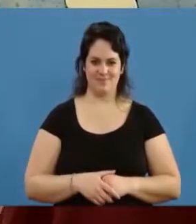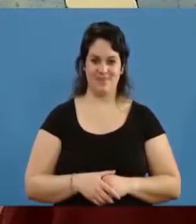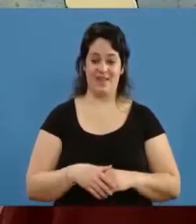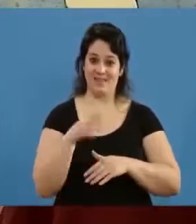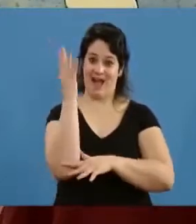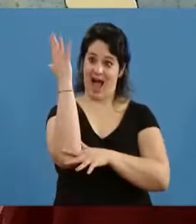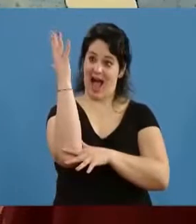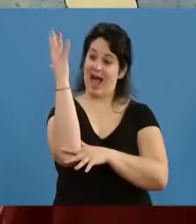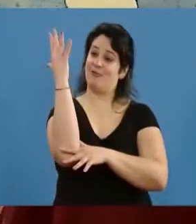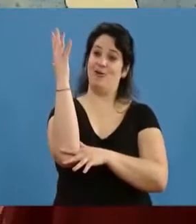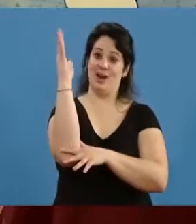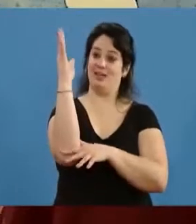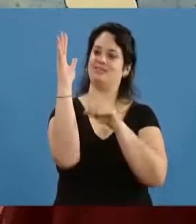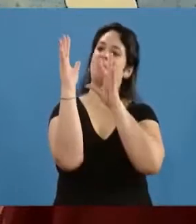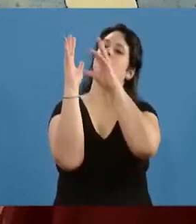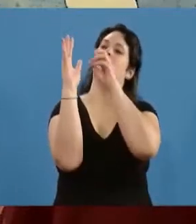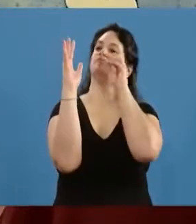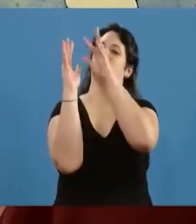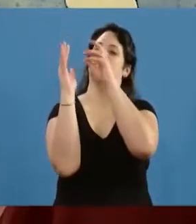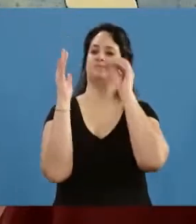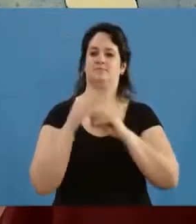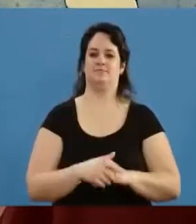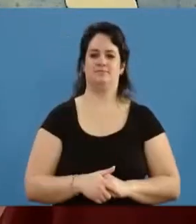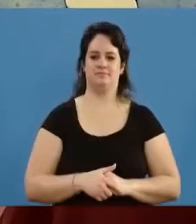de los árboles. De la copa de los árboles, sí.